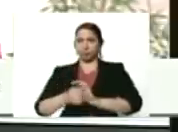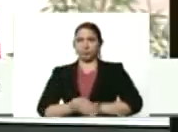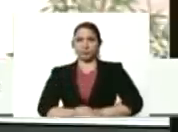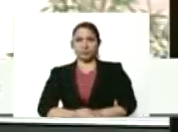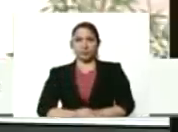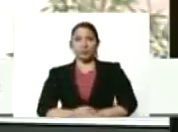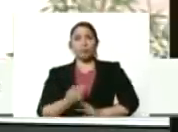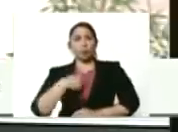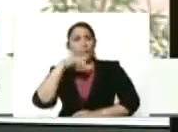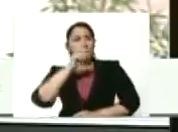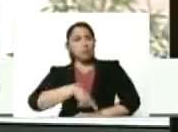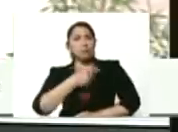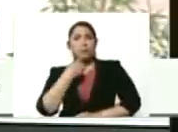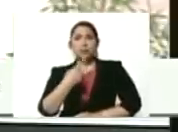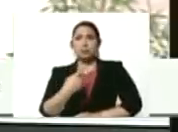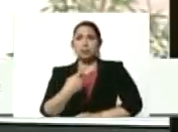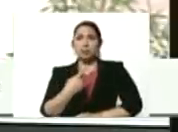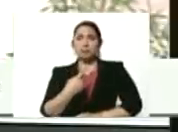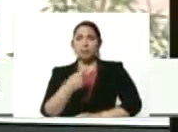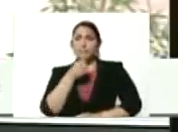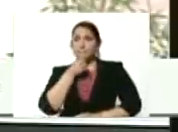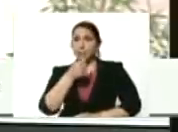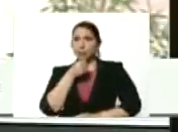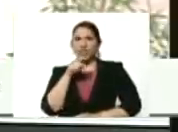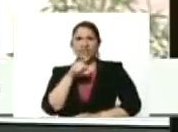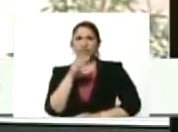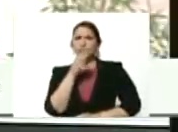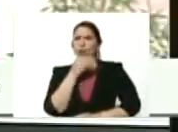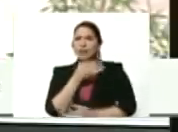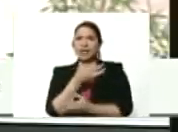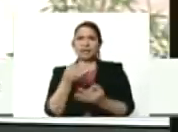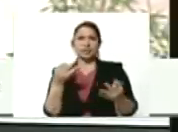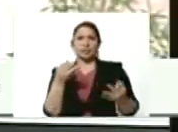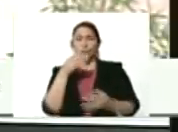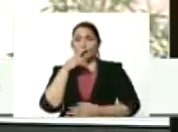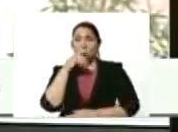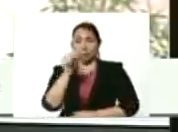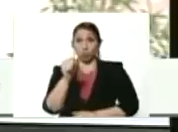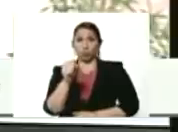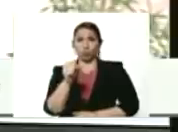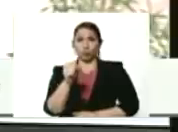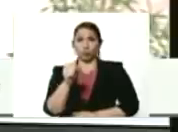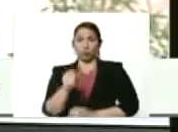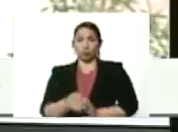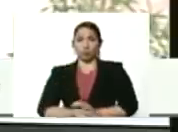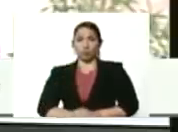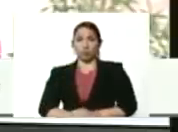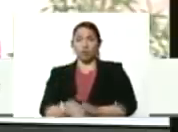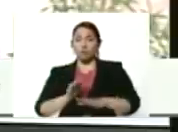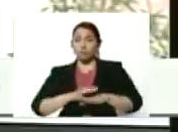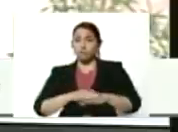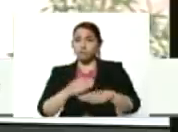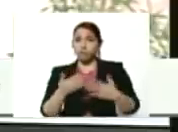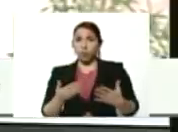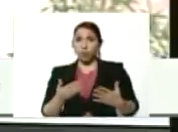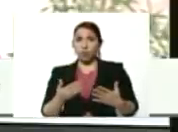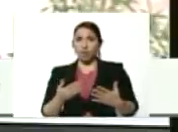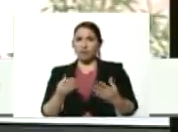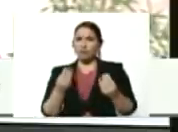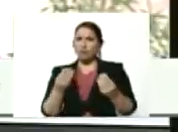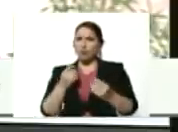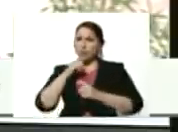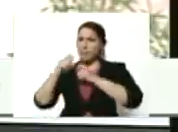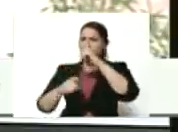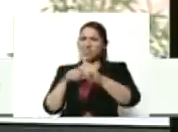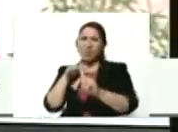Yo también le decía al periodista, ese no es un éxito de Maduro, porque hay mucha envidia contra